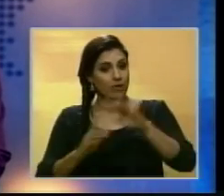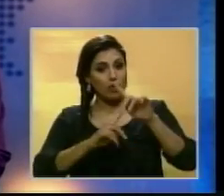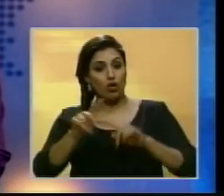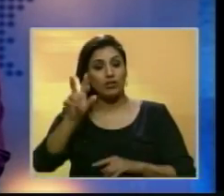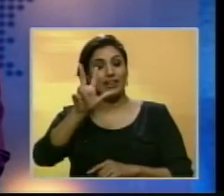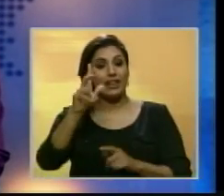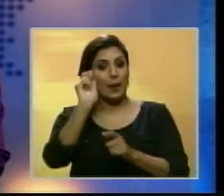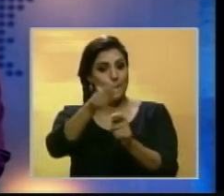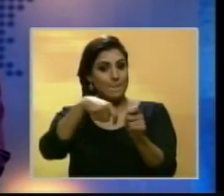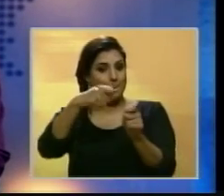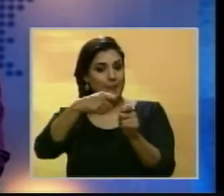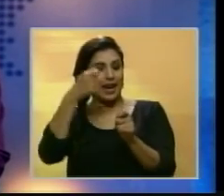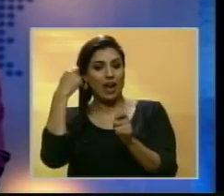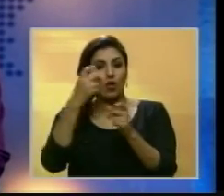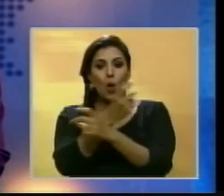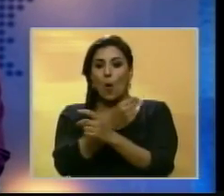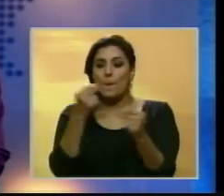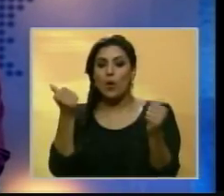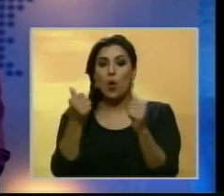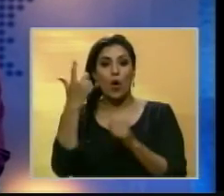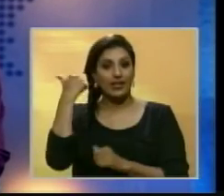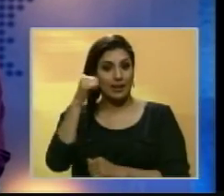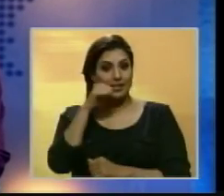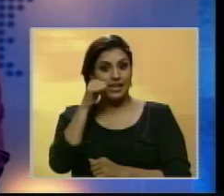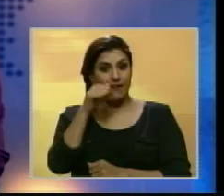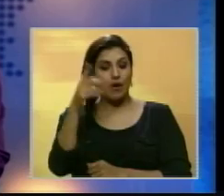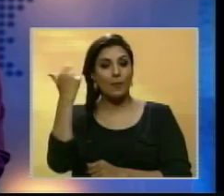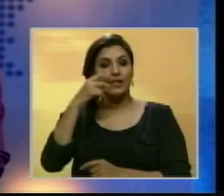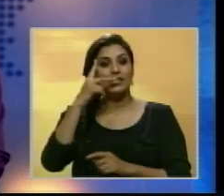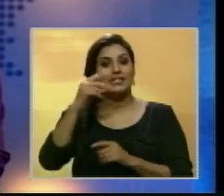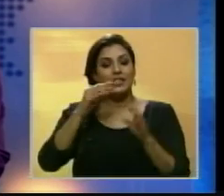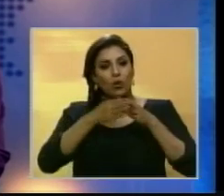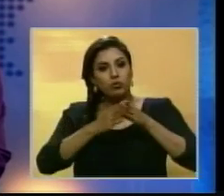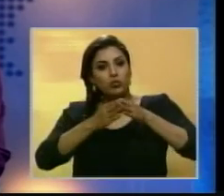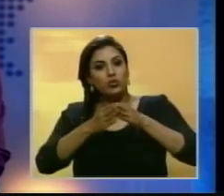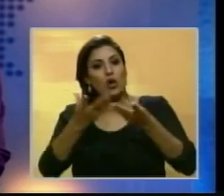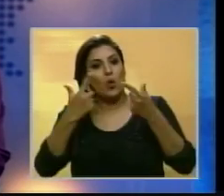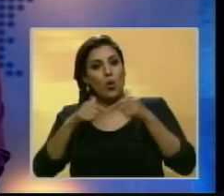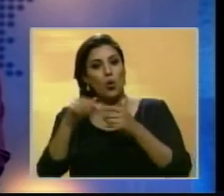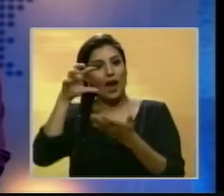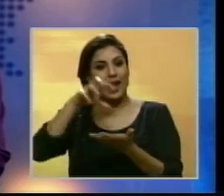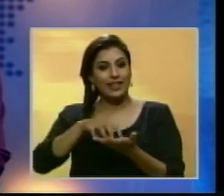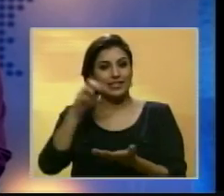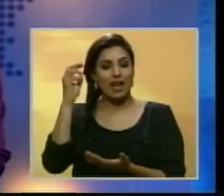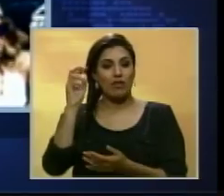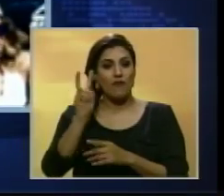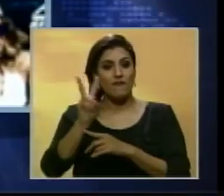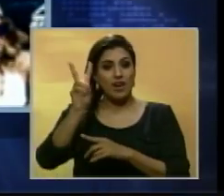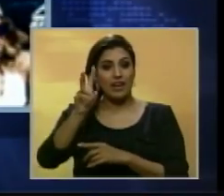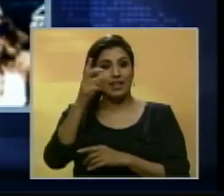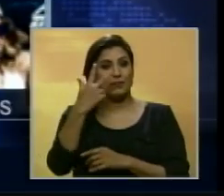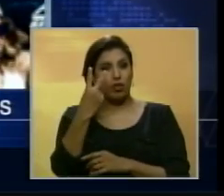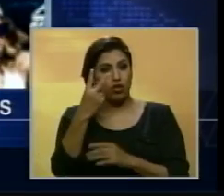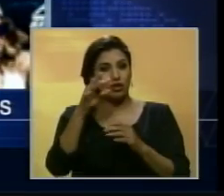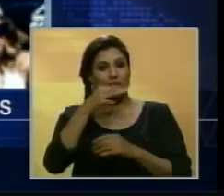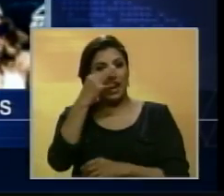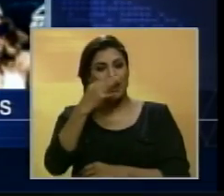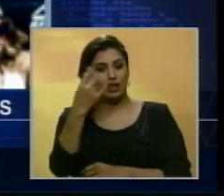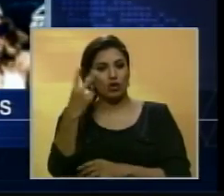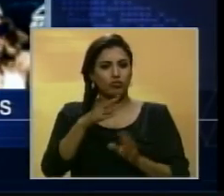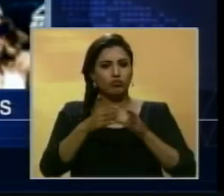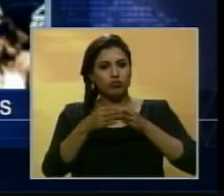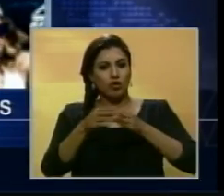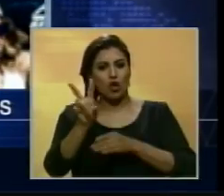3 pescadores están desaparecidos desde el pasado sábado cuando salieron desde el muelle La Salina en el estado Vargas. Cerca de las 2 de la tarde